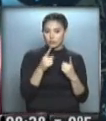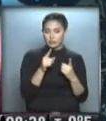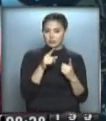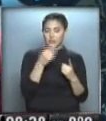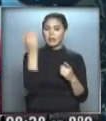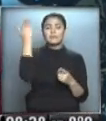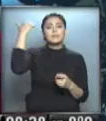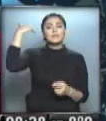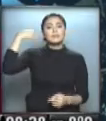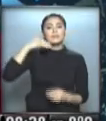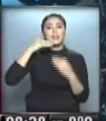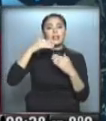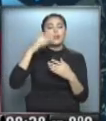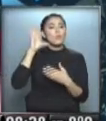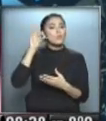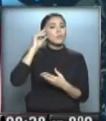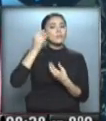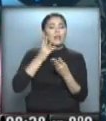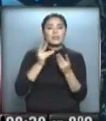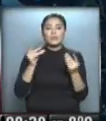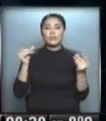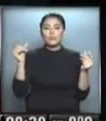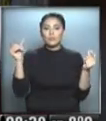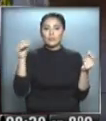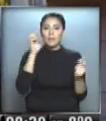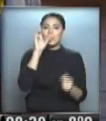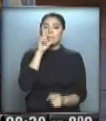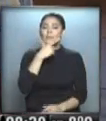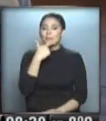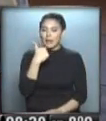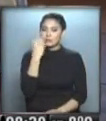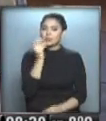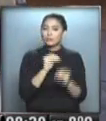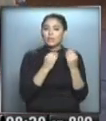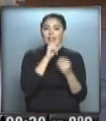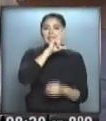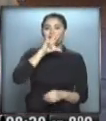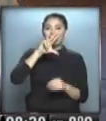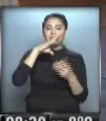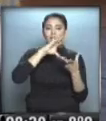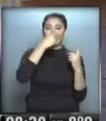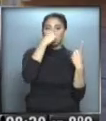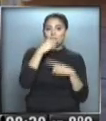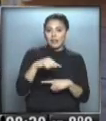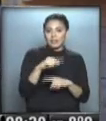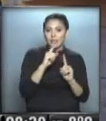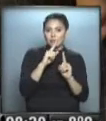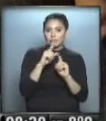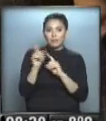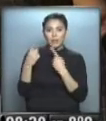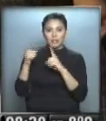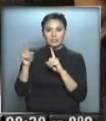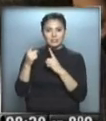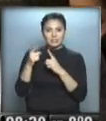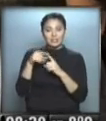que compuso a partir de un vals que escribió un señor Diabelli. Él hizo 33 versiones sobre ese vals. Y es